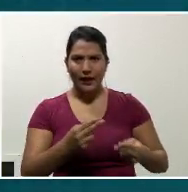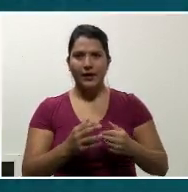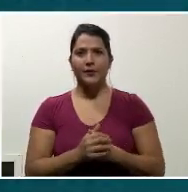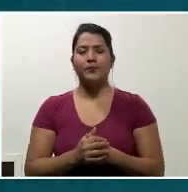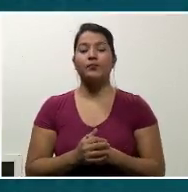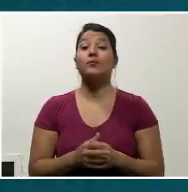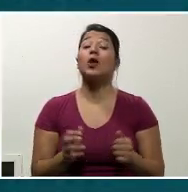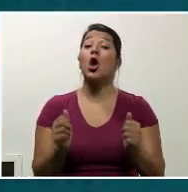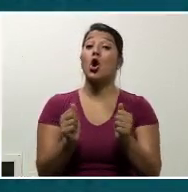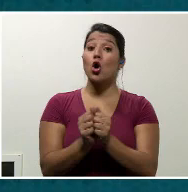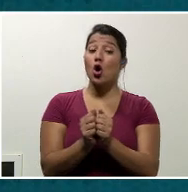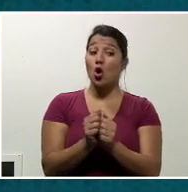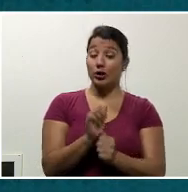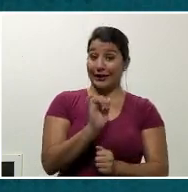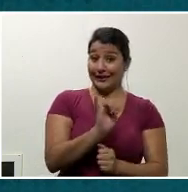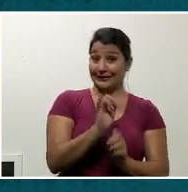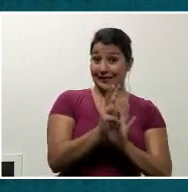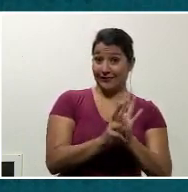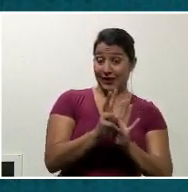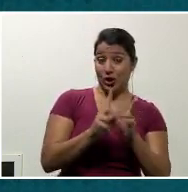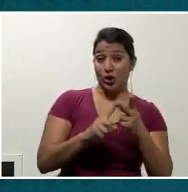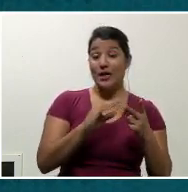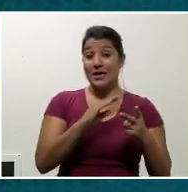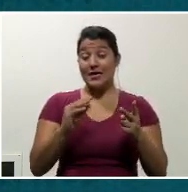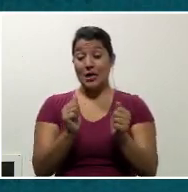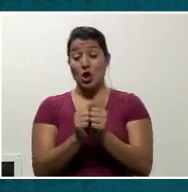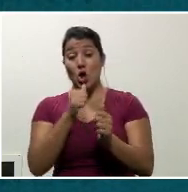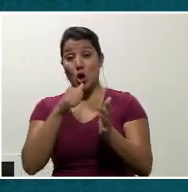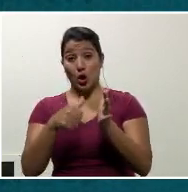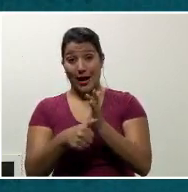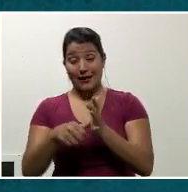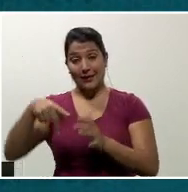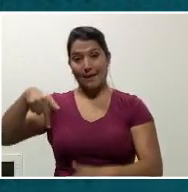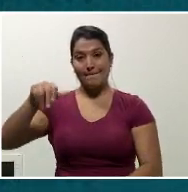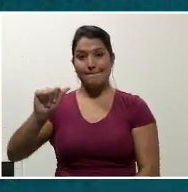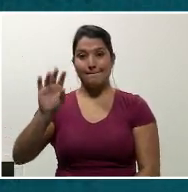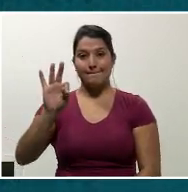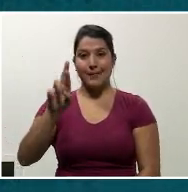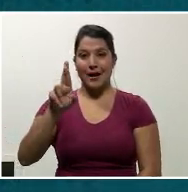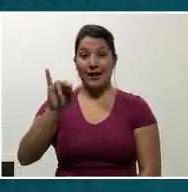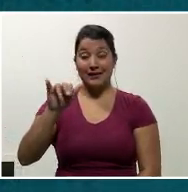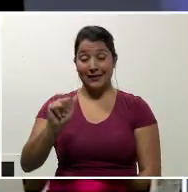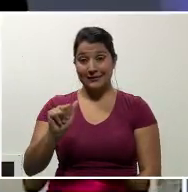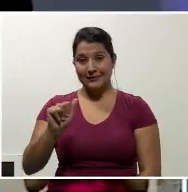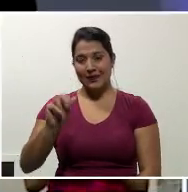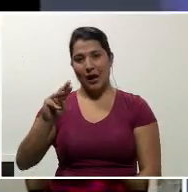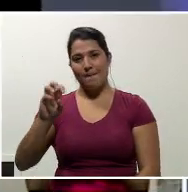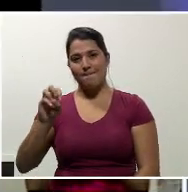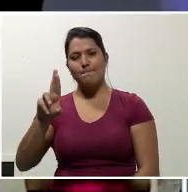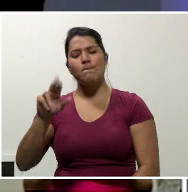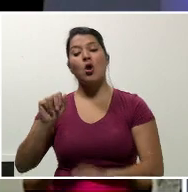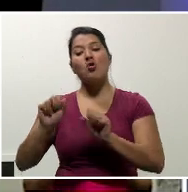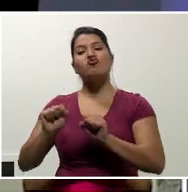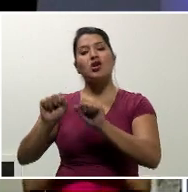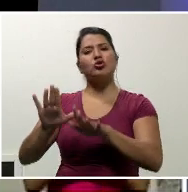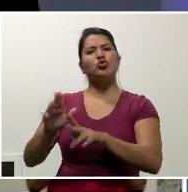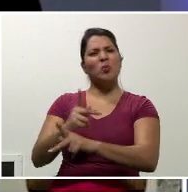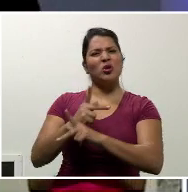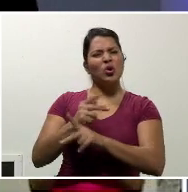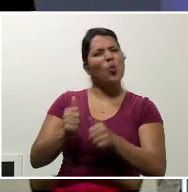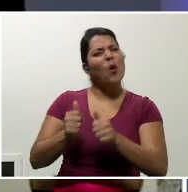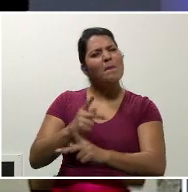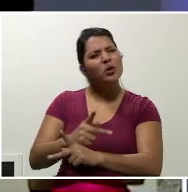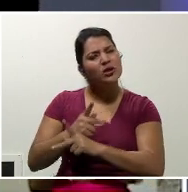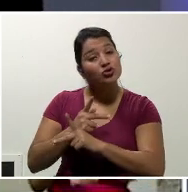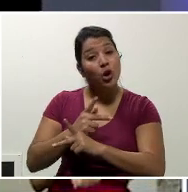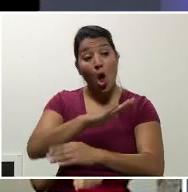estas palabras y esta carta, Patricia Mora, ministra de la Condición de la Mujer, renunció a su inmunidad luego de que una comisión especializada